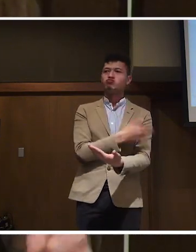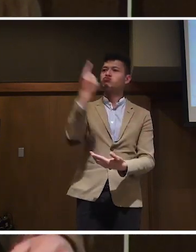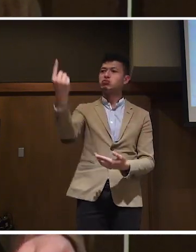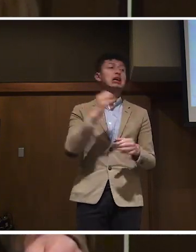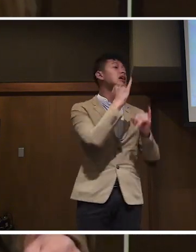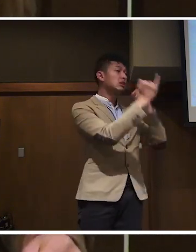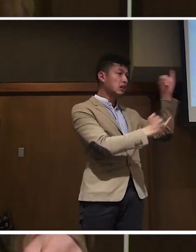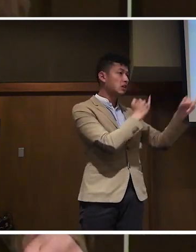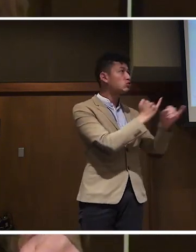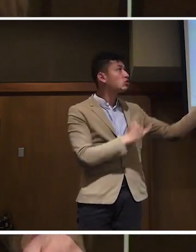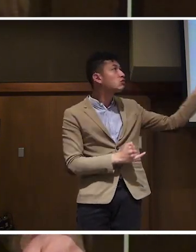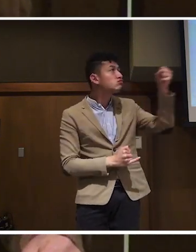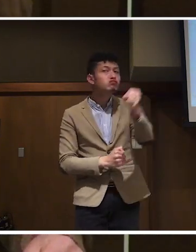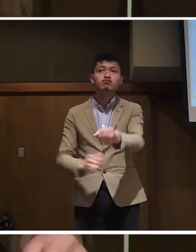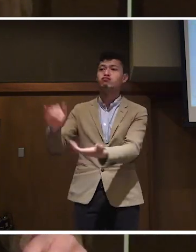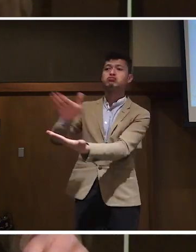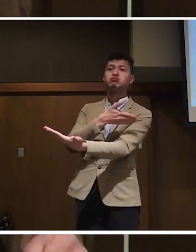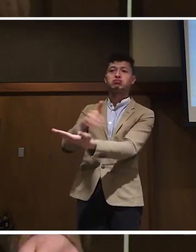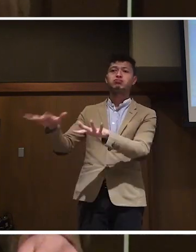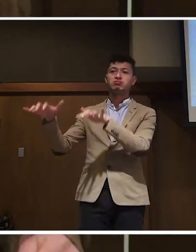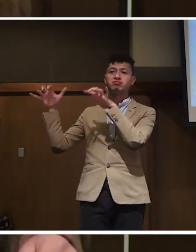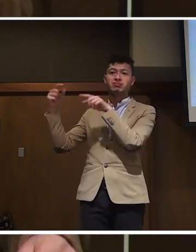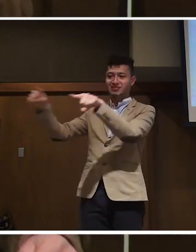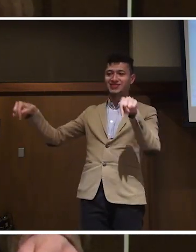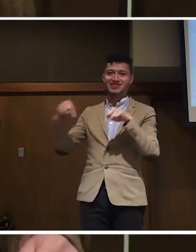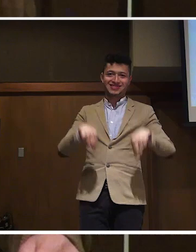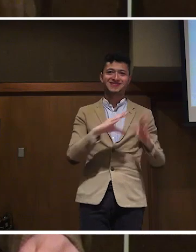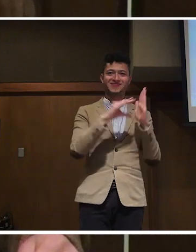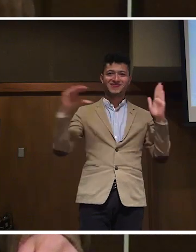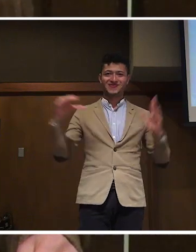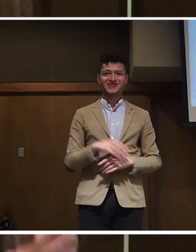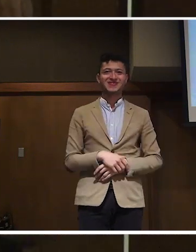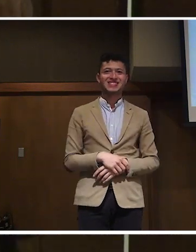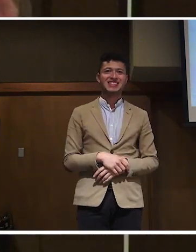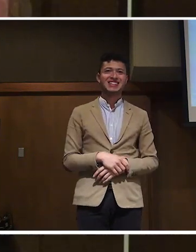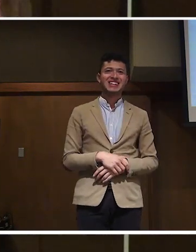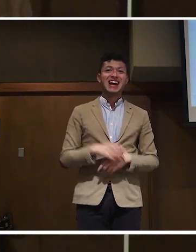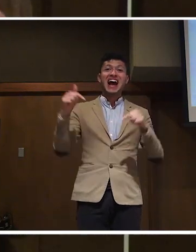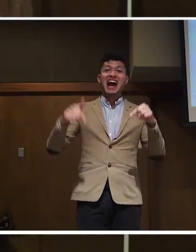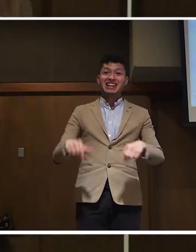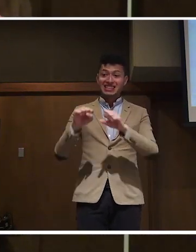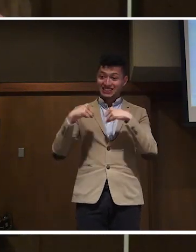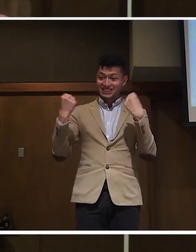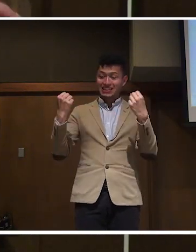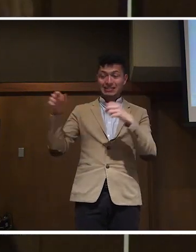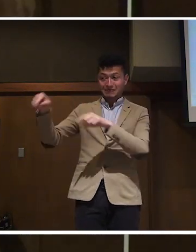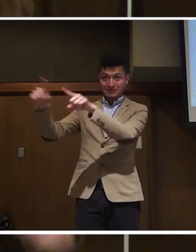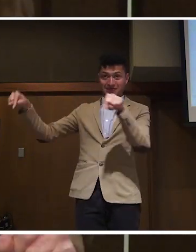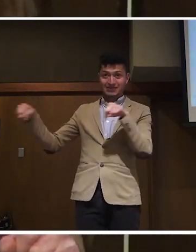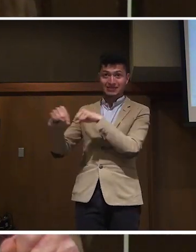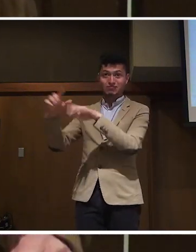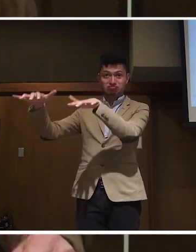músicos internacionales. Y es una colección, y es una sala que se manejó con un criterio de programación